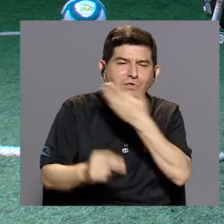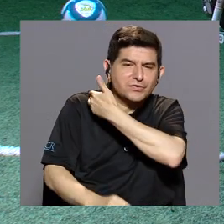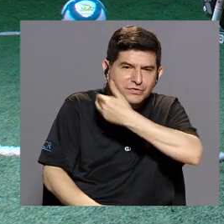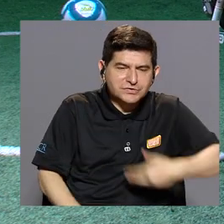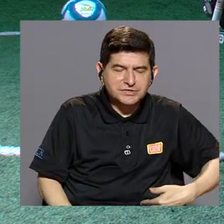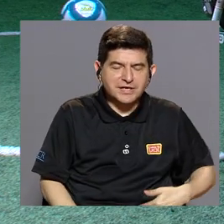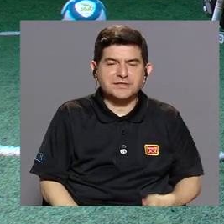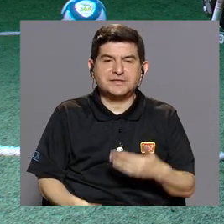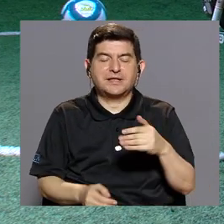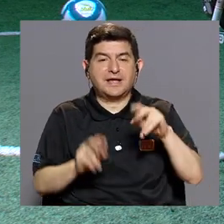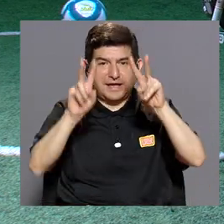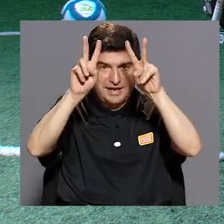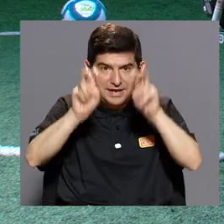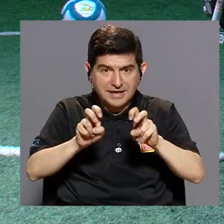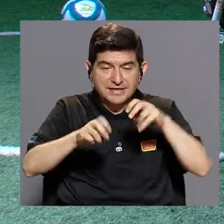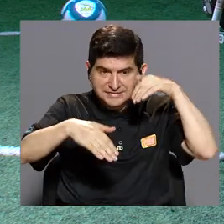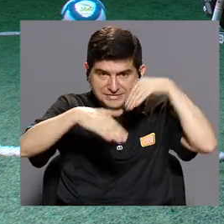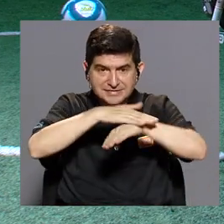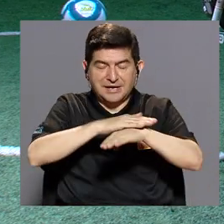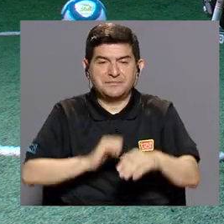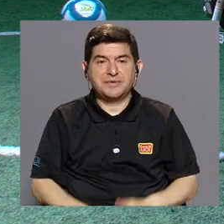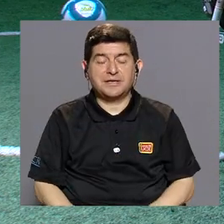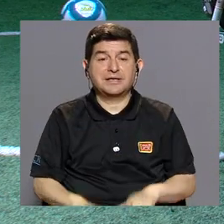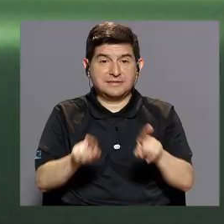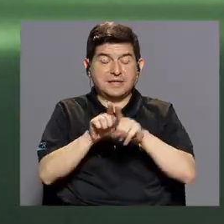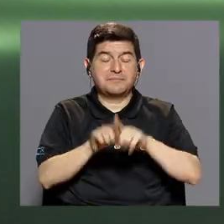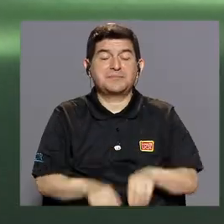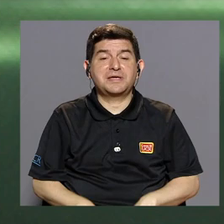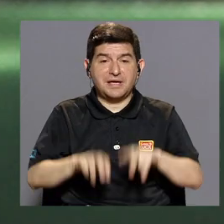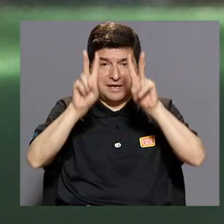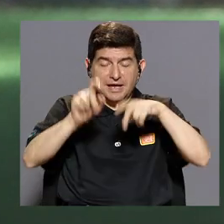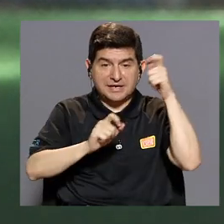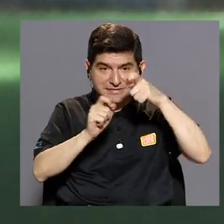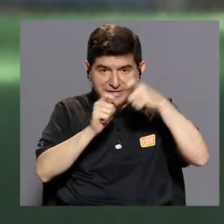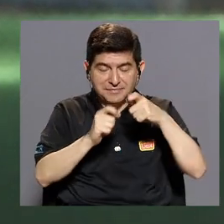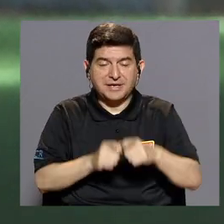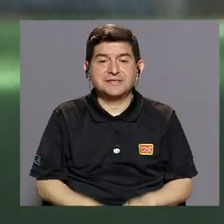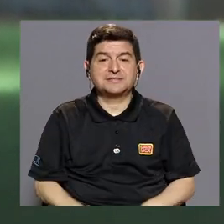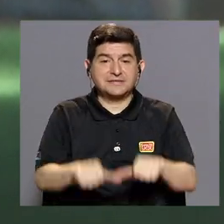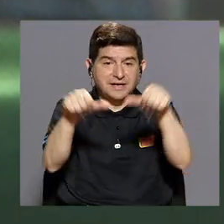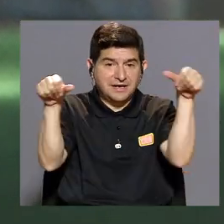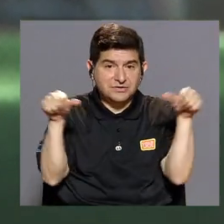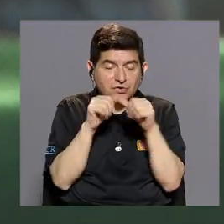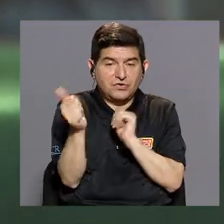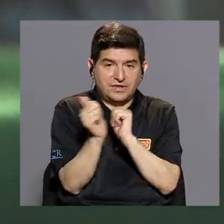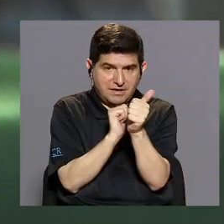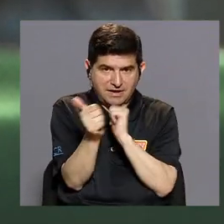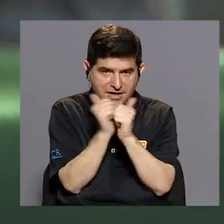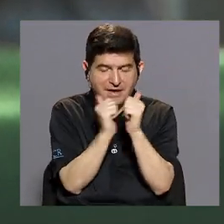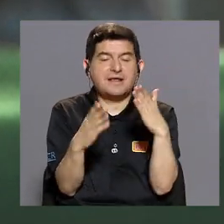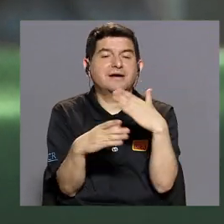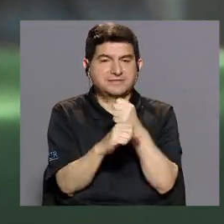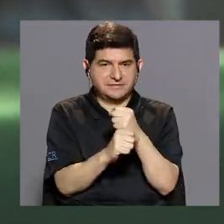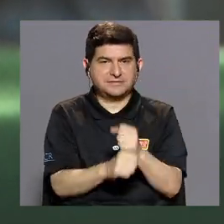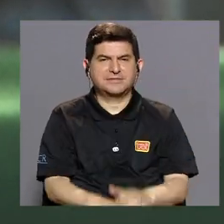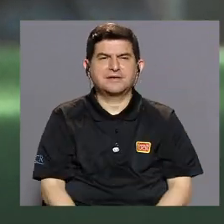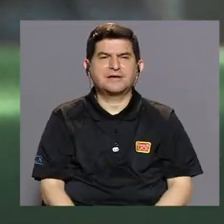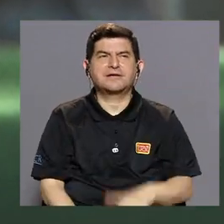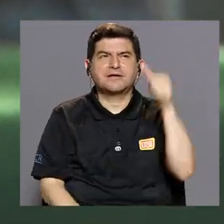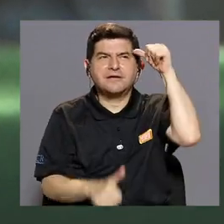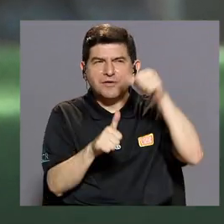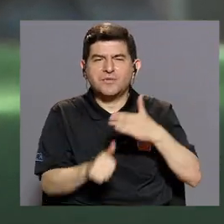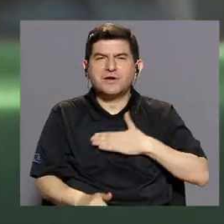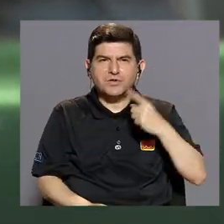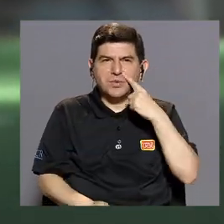que fue a hacer la prueba de admisión, todo, porque decía hacer prueba específica, ¿verdad? De la parte ya deportiva en sí. Me acuerdo que me